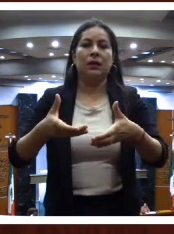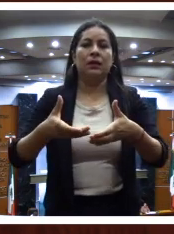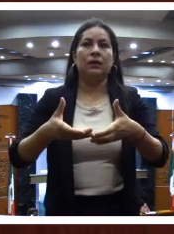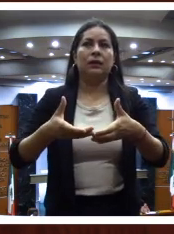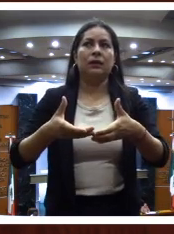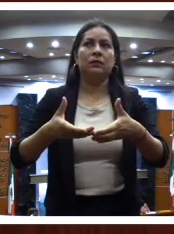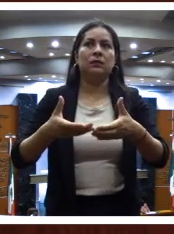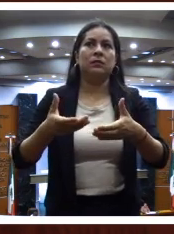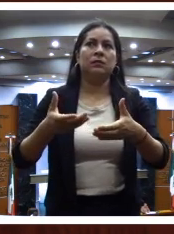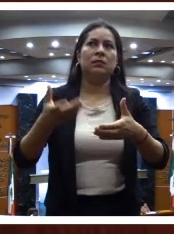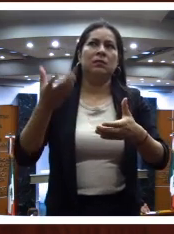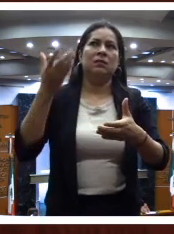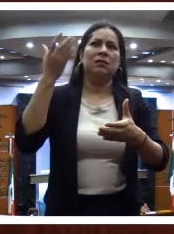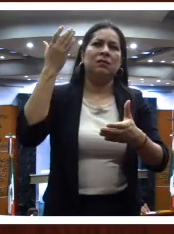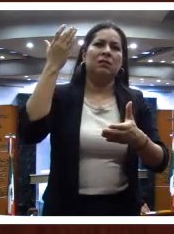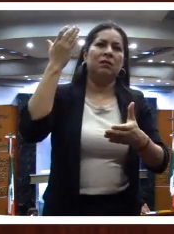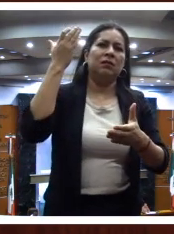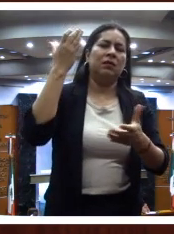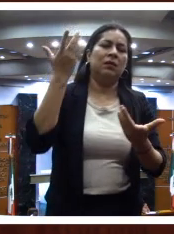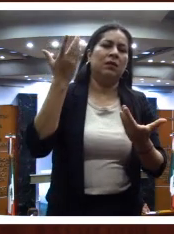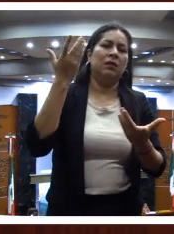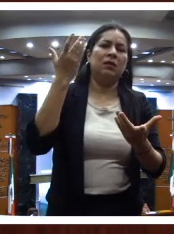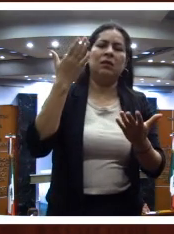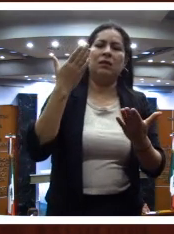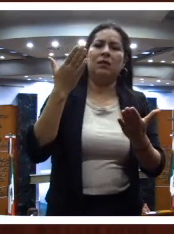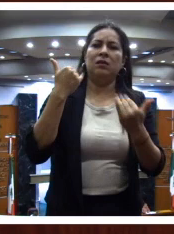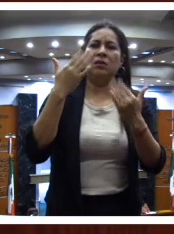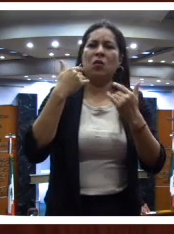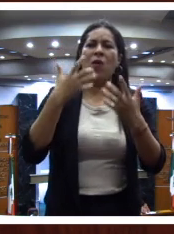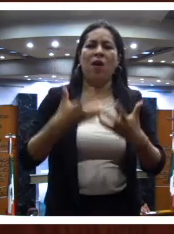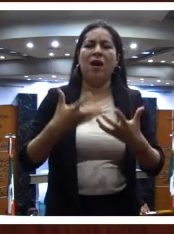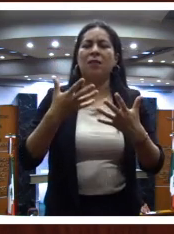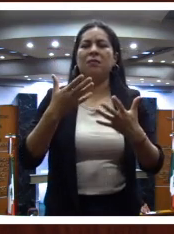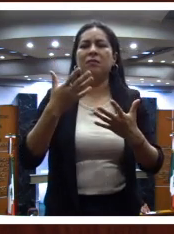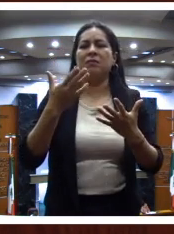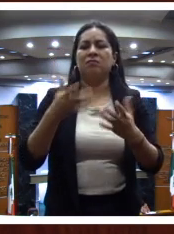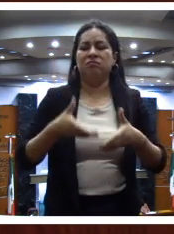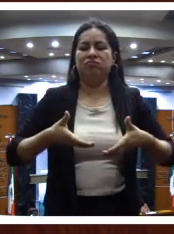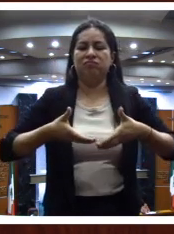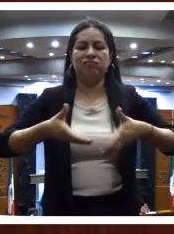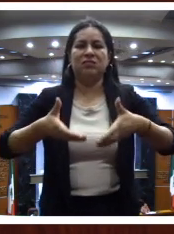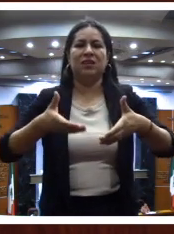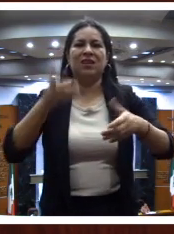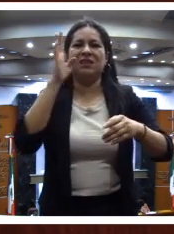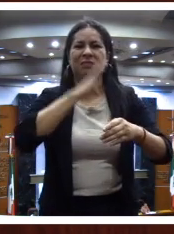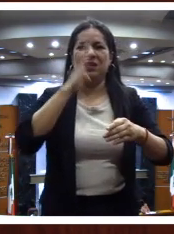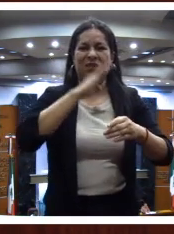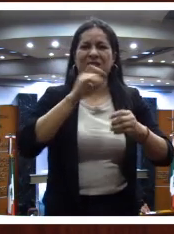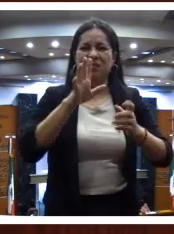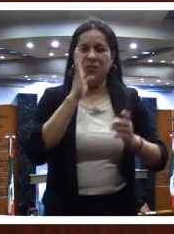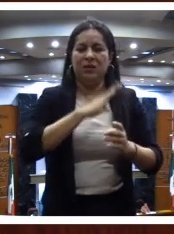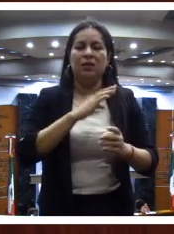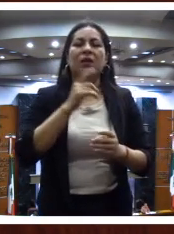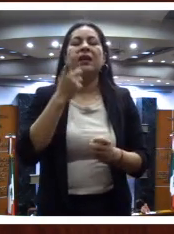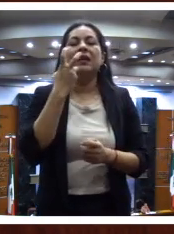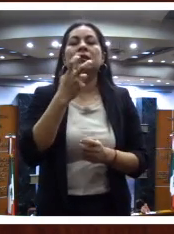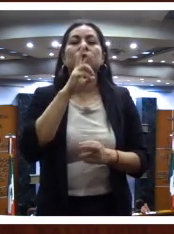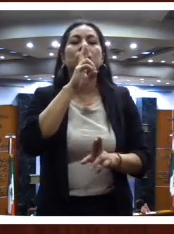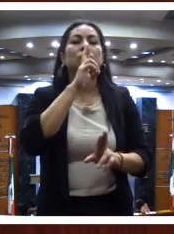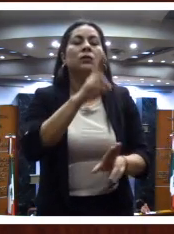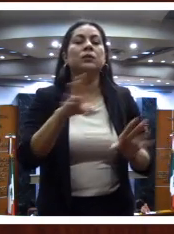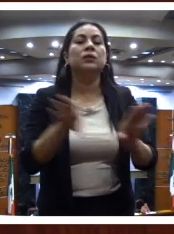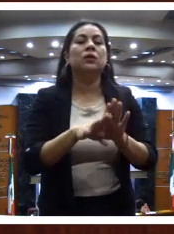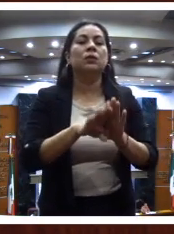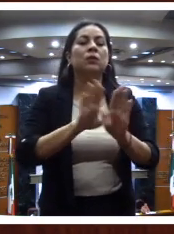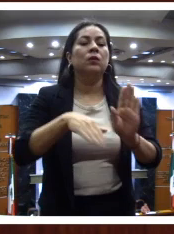asfaltadas o de de concreto en zonas urbanas o suburbanas esto como una respuesta